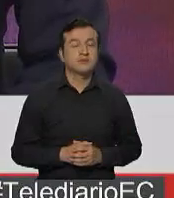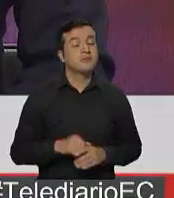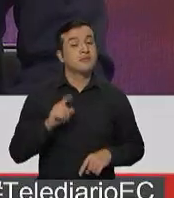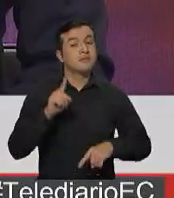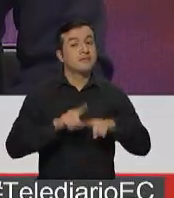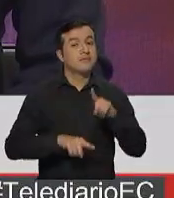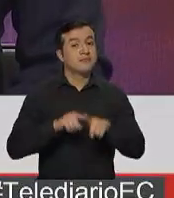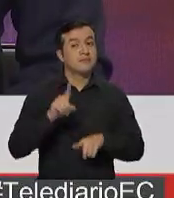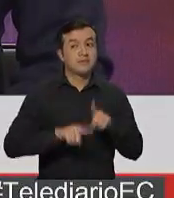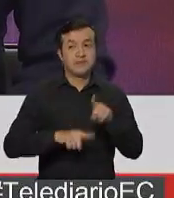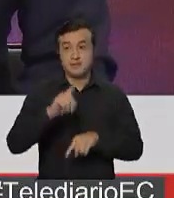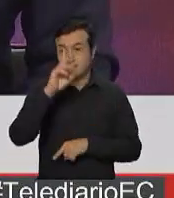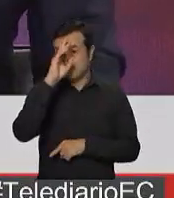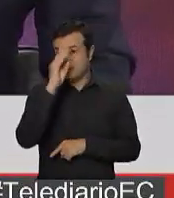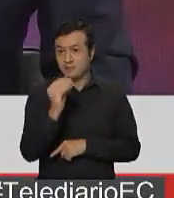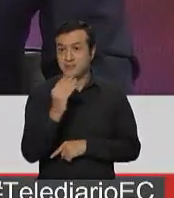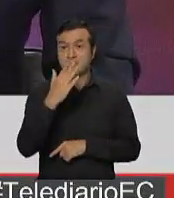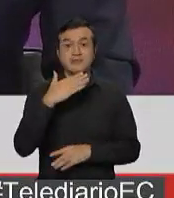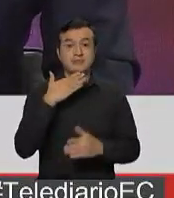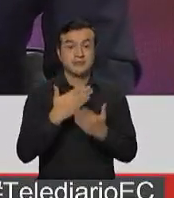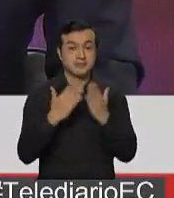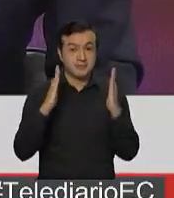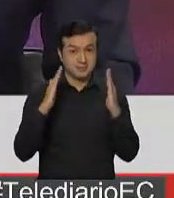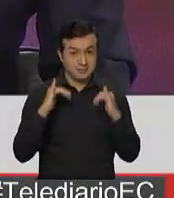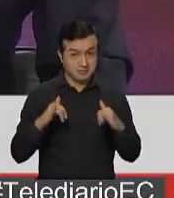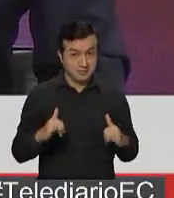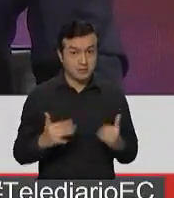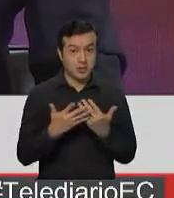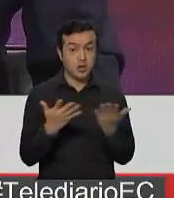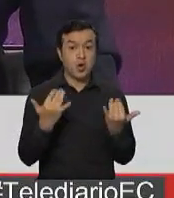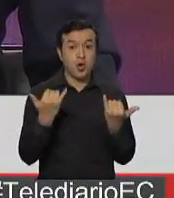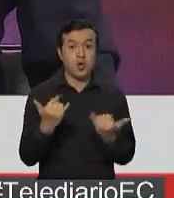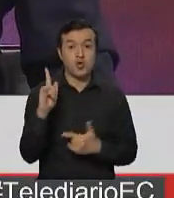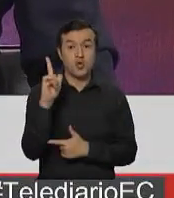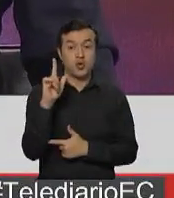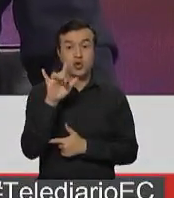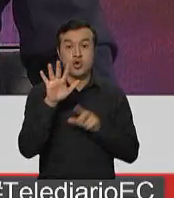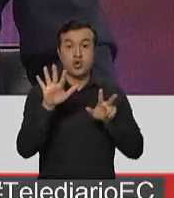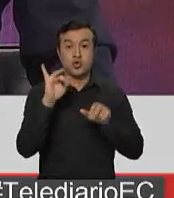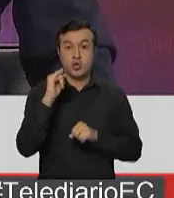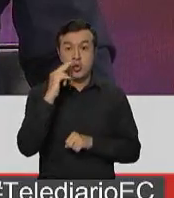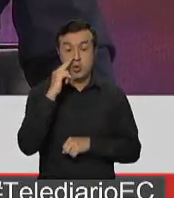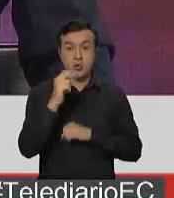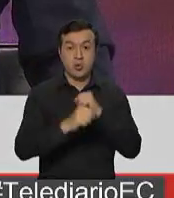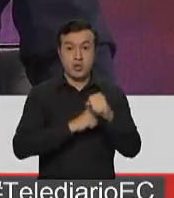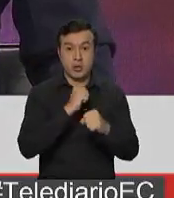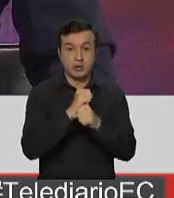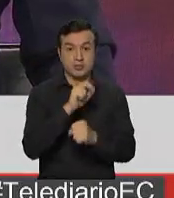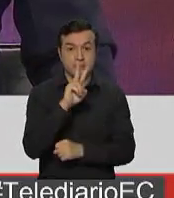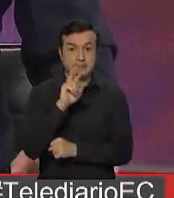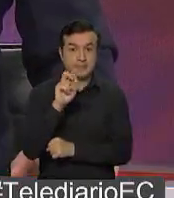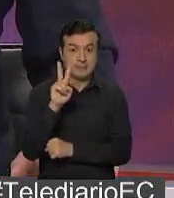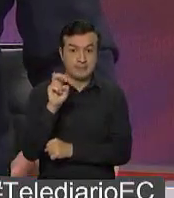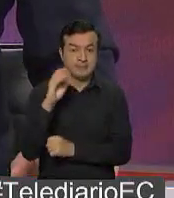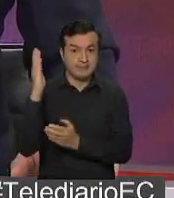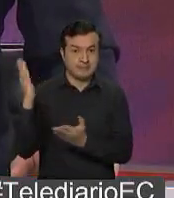Amigos y amigas, buenos días. Gracias por seguir en Telediario este lunes 8 de junio de 2020. Bienvenidos todos.